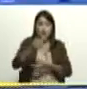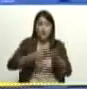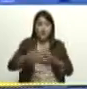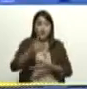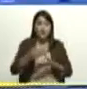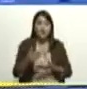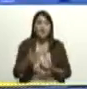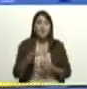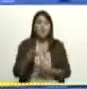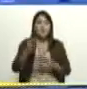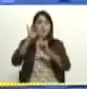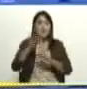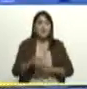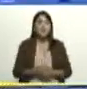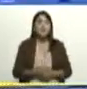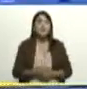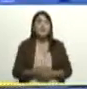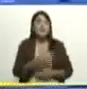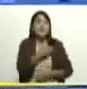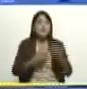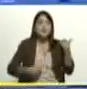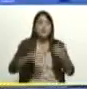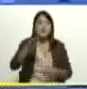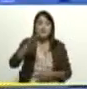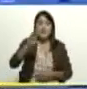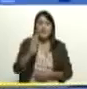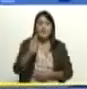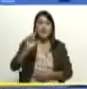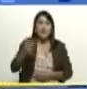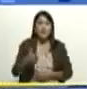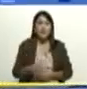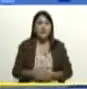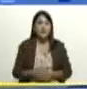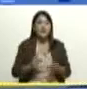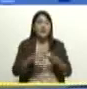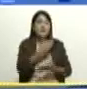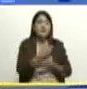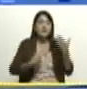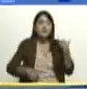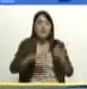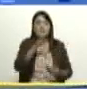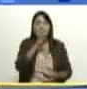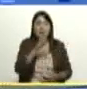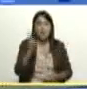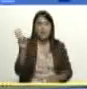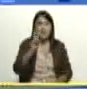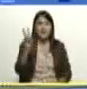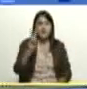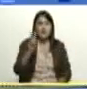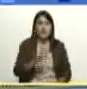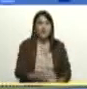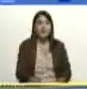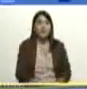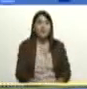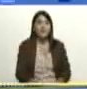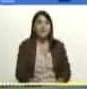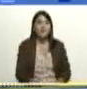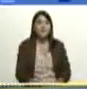CBG, el presidente del Banco Central de Venezuela, doctor Calixto Ortega,